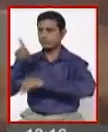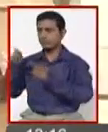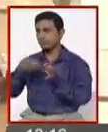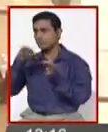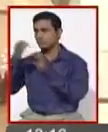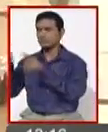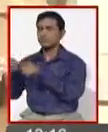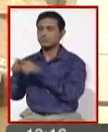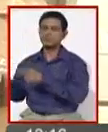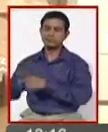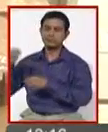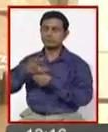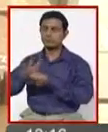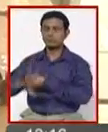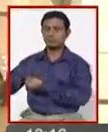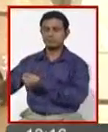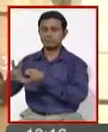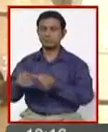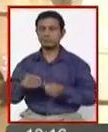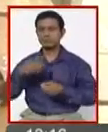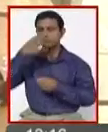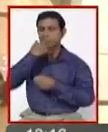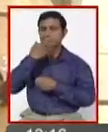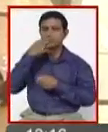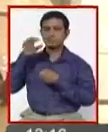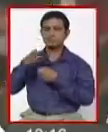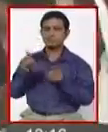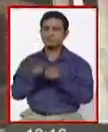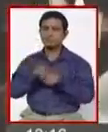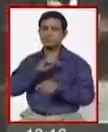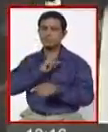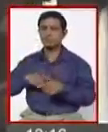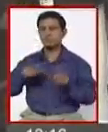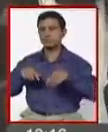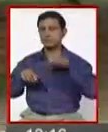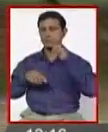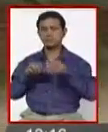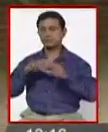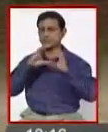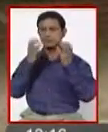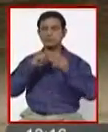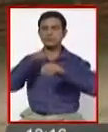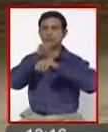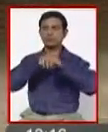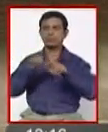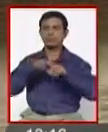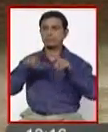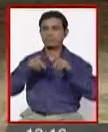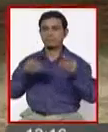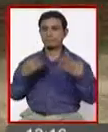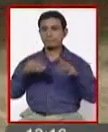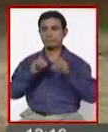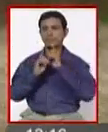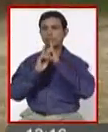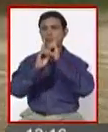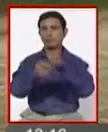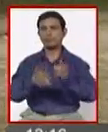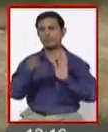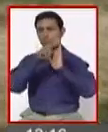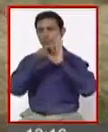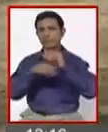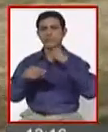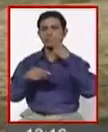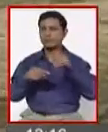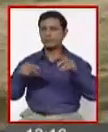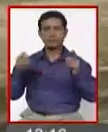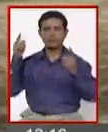al día siguiente han venido a fumigar, de la alcaldía. Sí, ayer hubo clase normal, luego ya han mandado notita